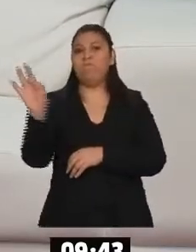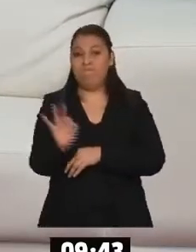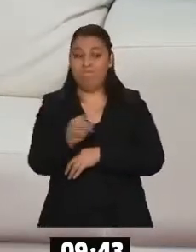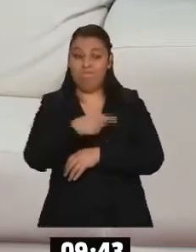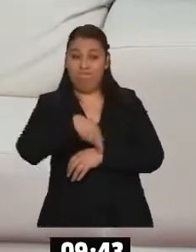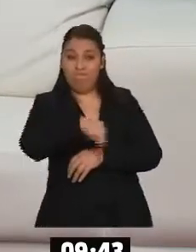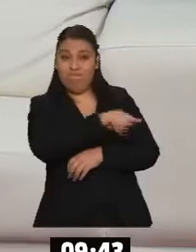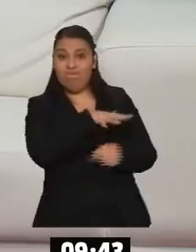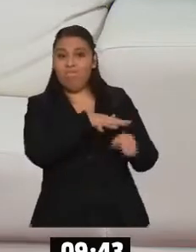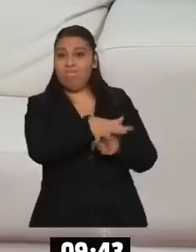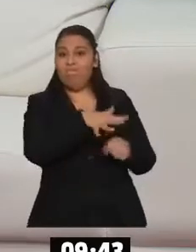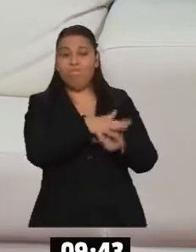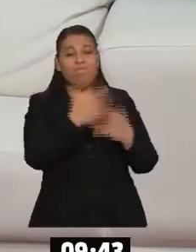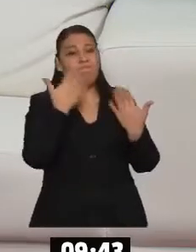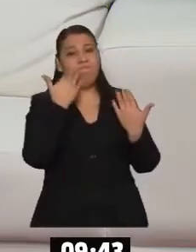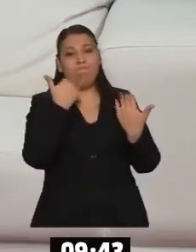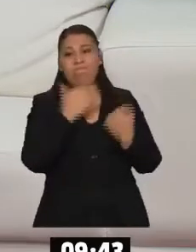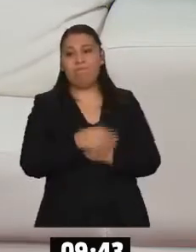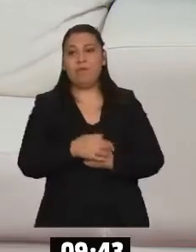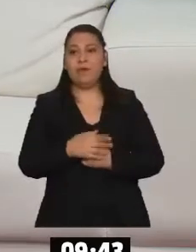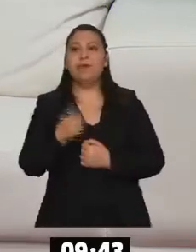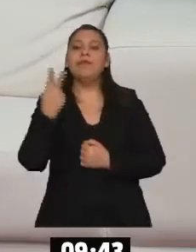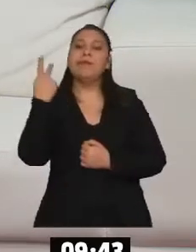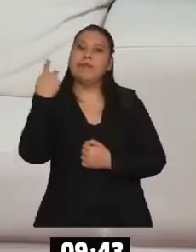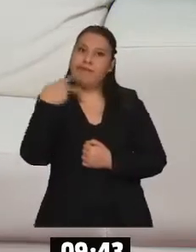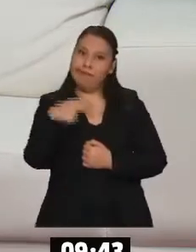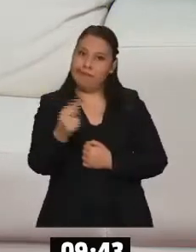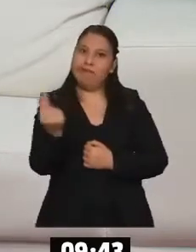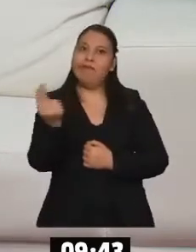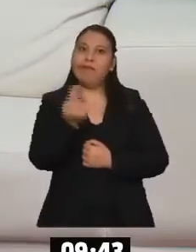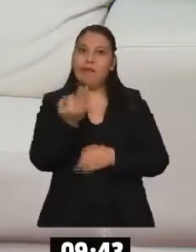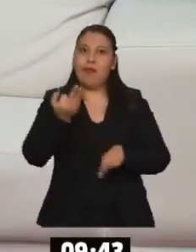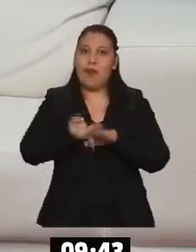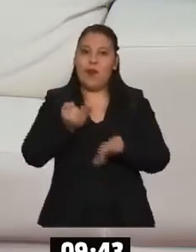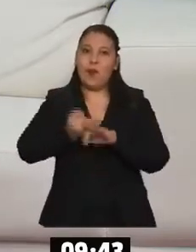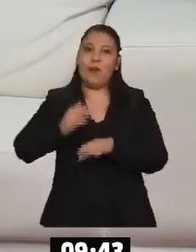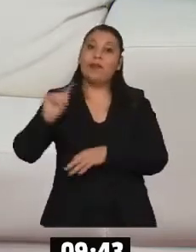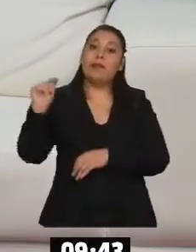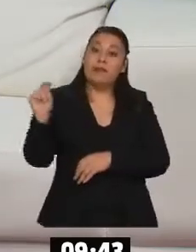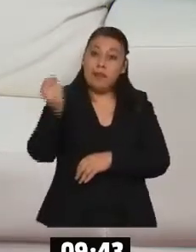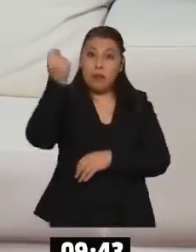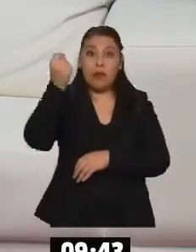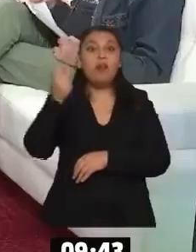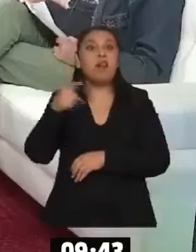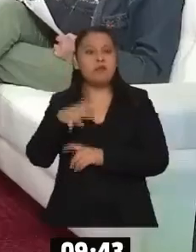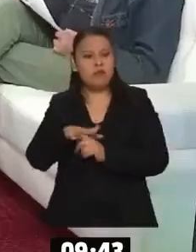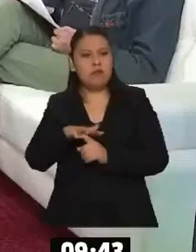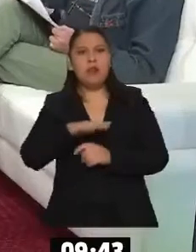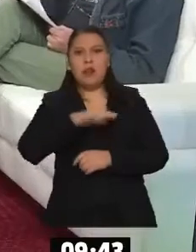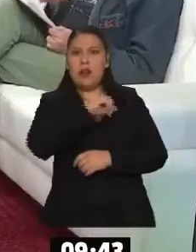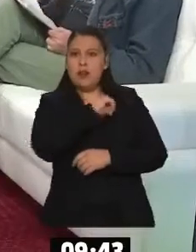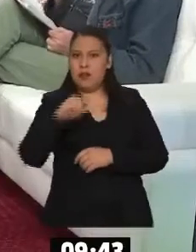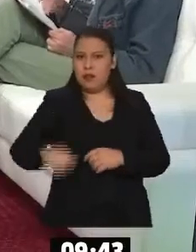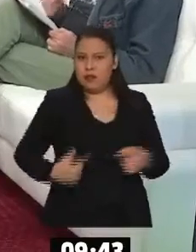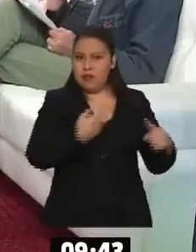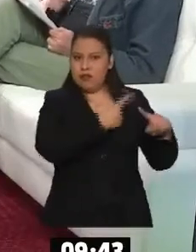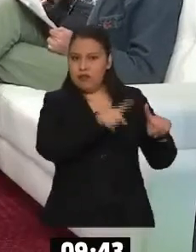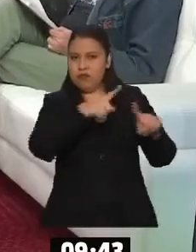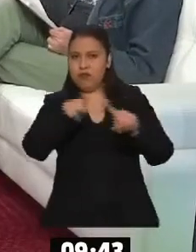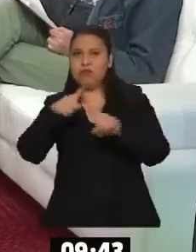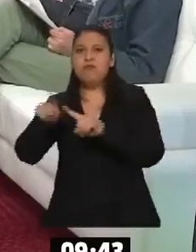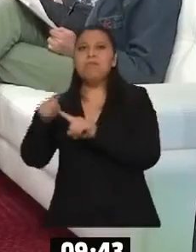a partir de la implementación de esta tecnología está pero impresionante si lo traducimos